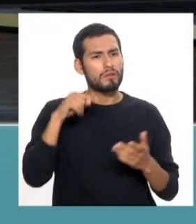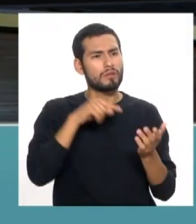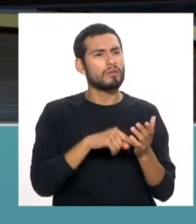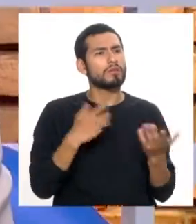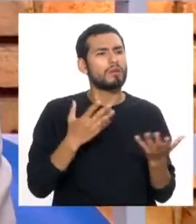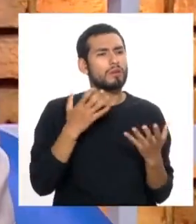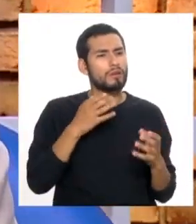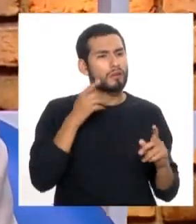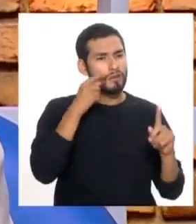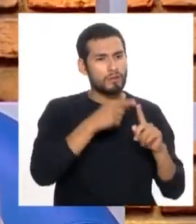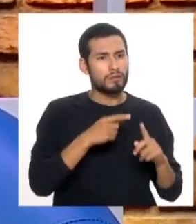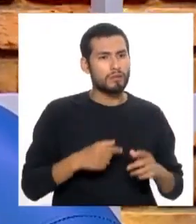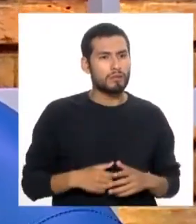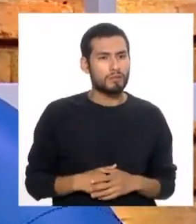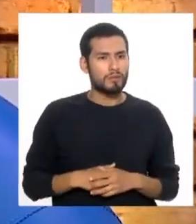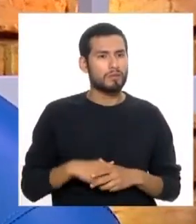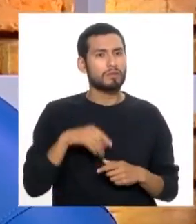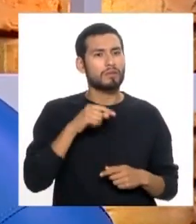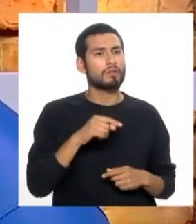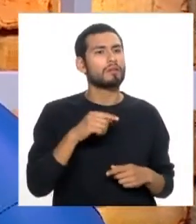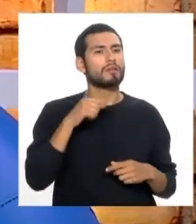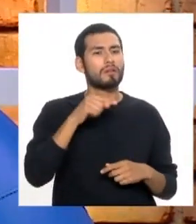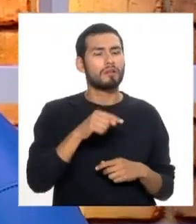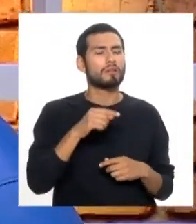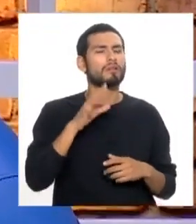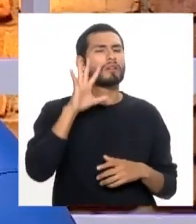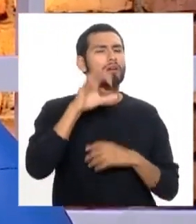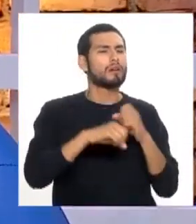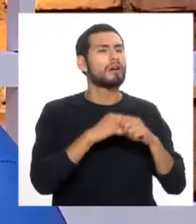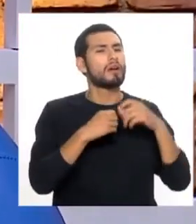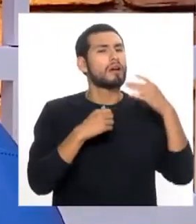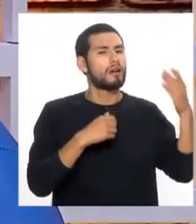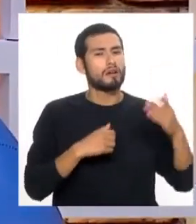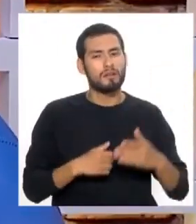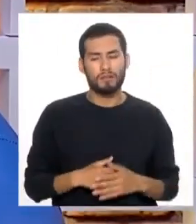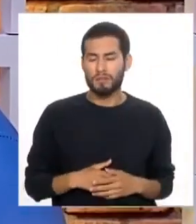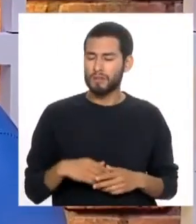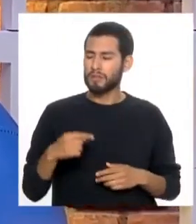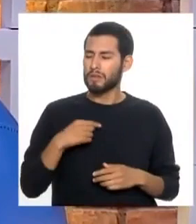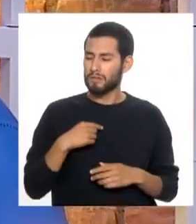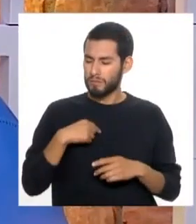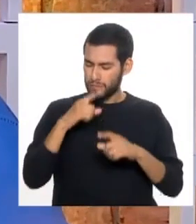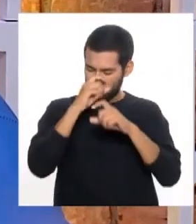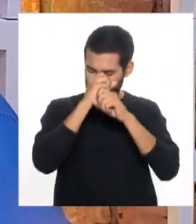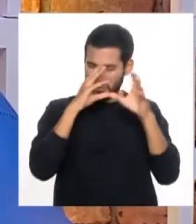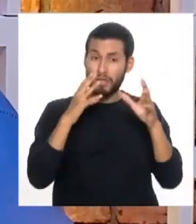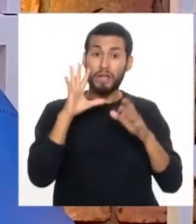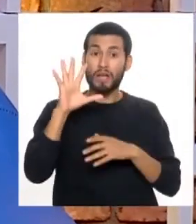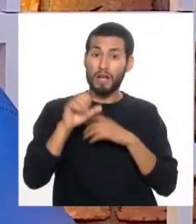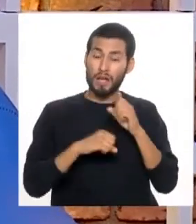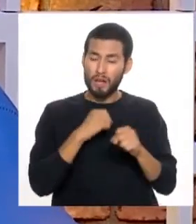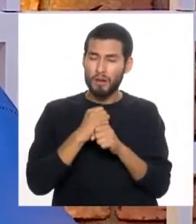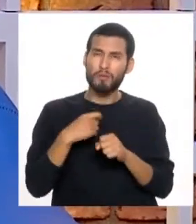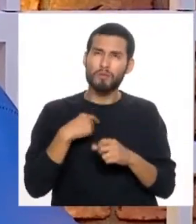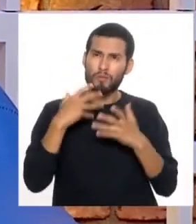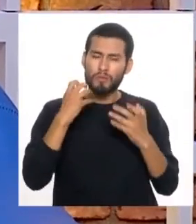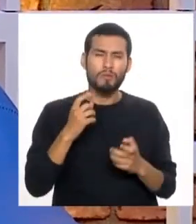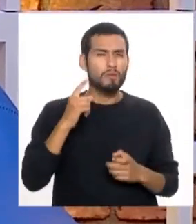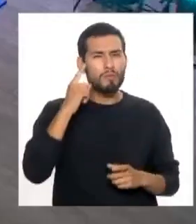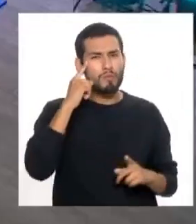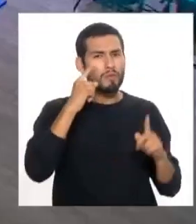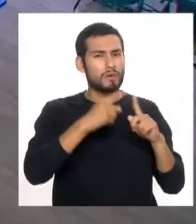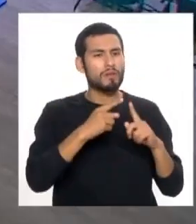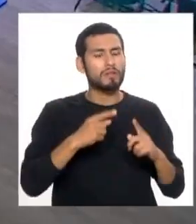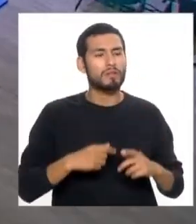dónde esperas que el Inti llegue? ¿Ese sueño en 5 años? Mi sueño en 5 años es ver, en primer lugar, ver